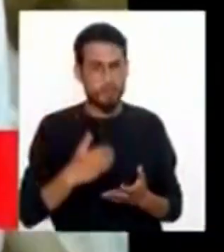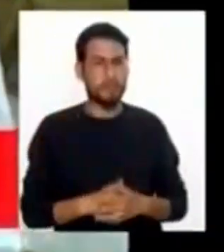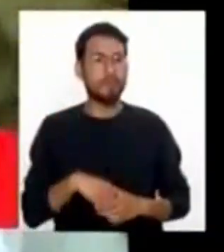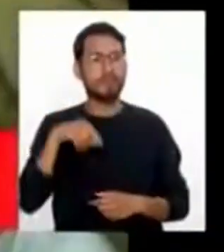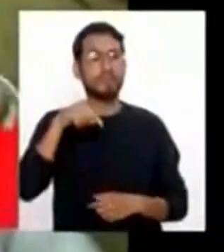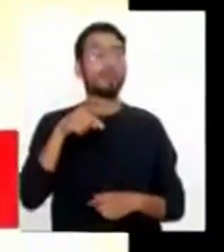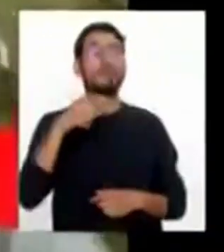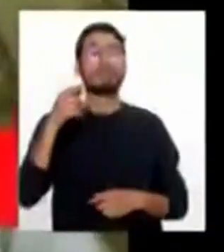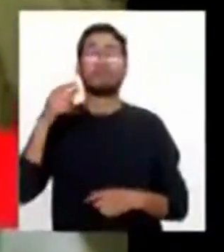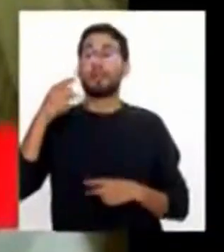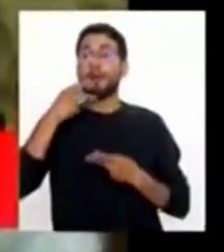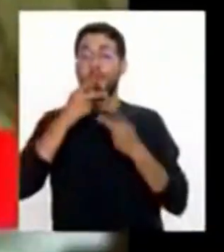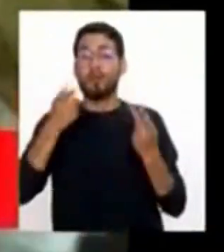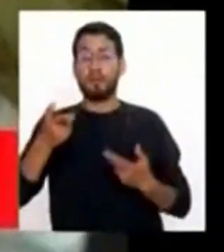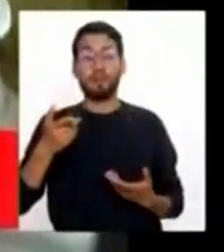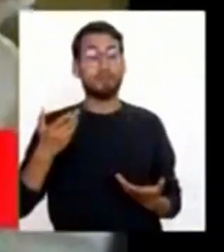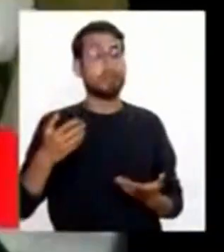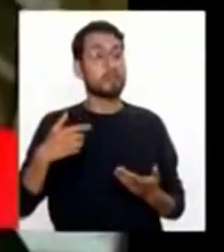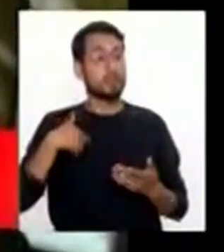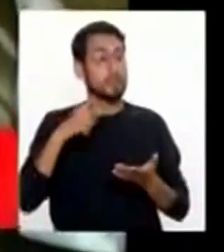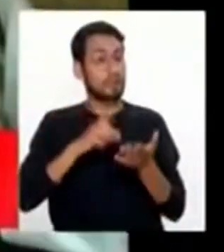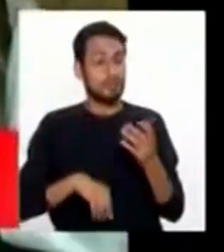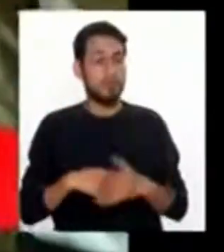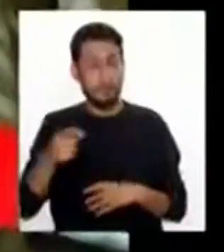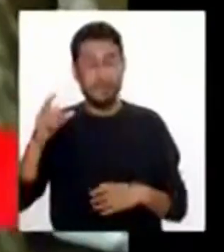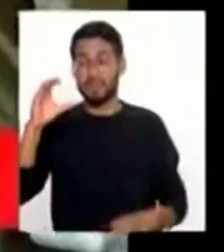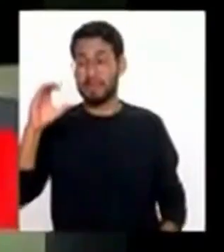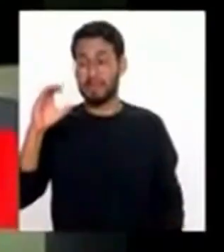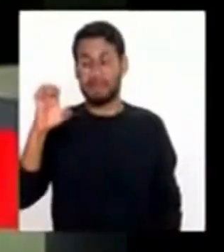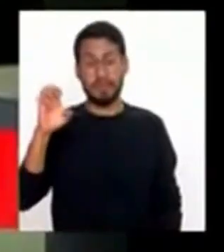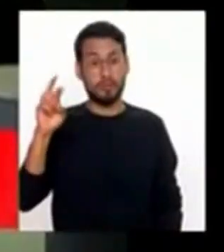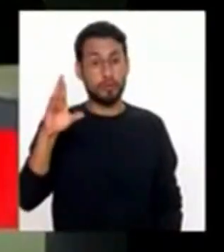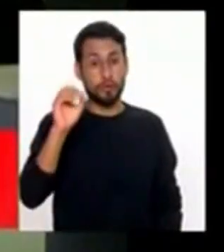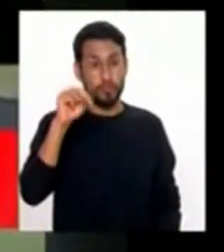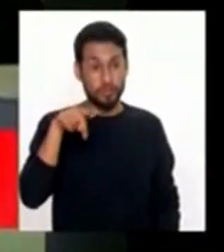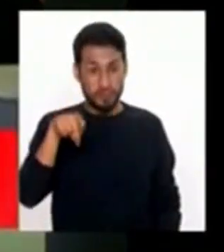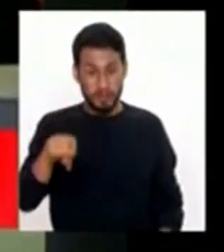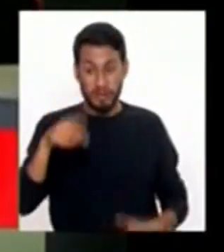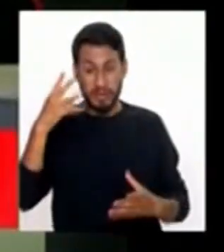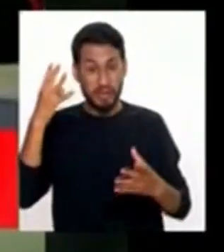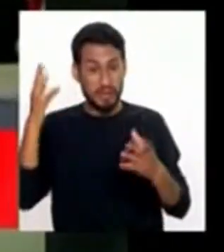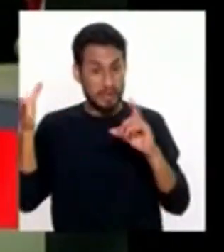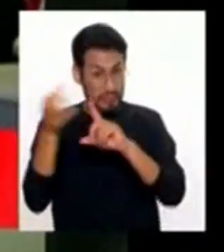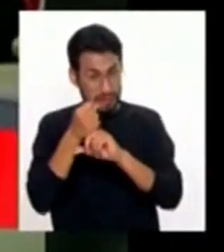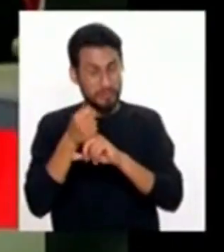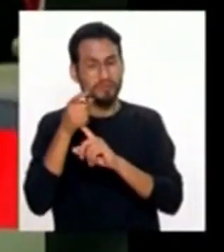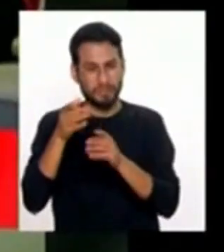la audiencia, el magistrado indicó que la medida se contará desde que Cerrón sea capturado.